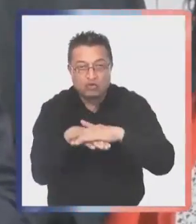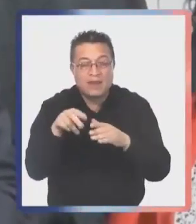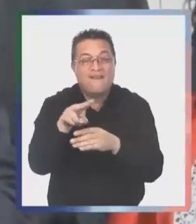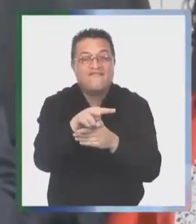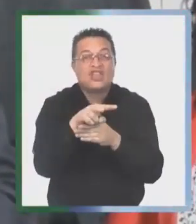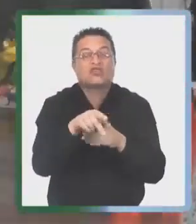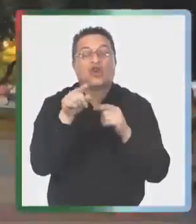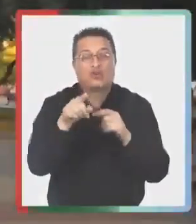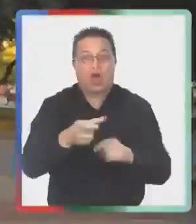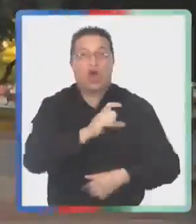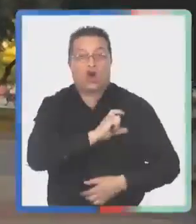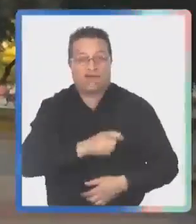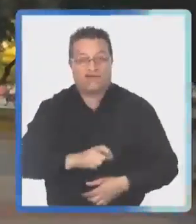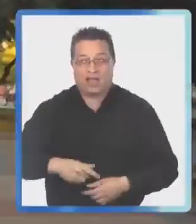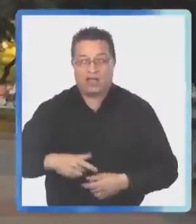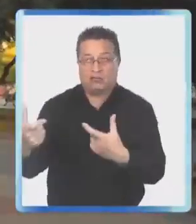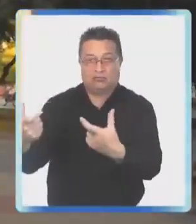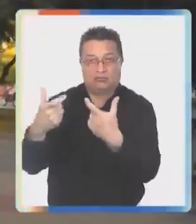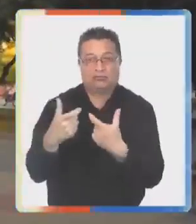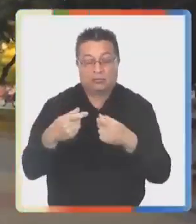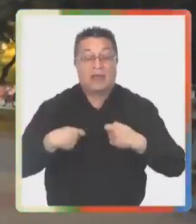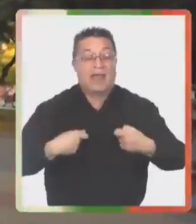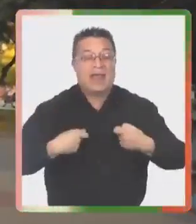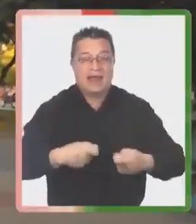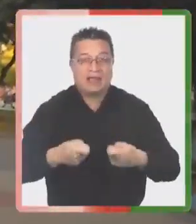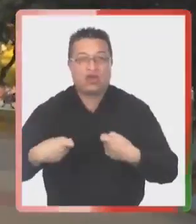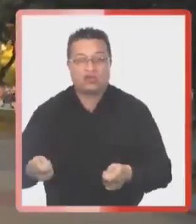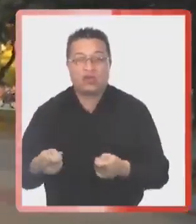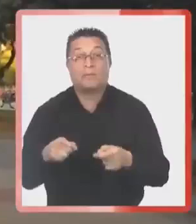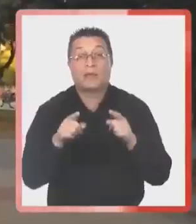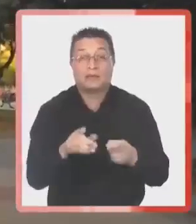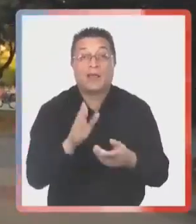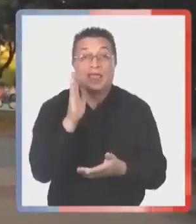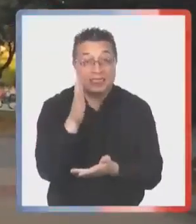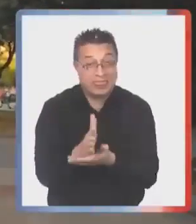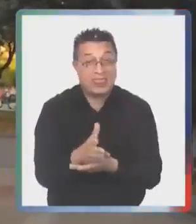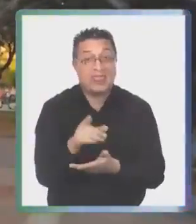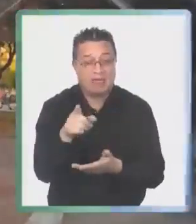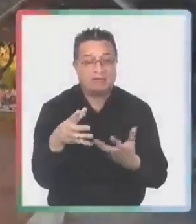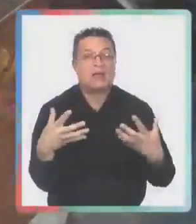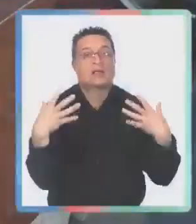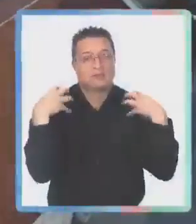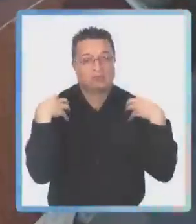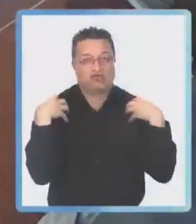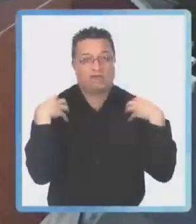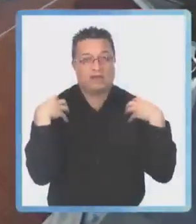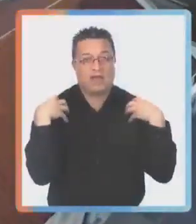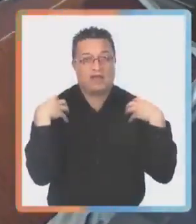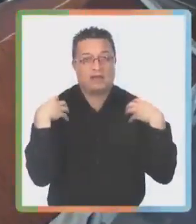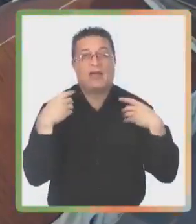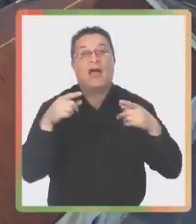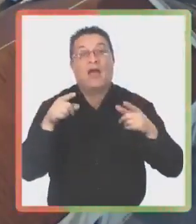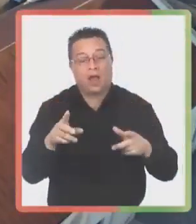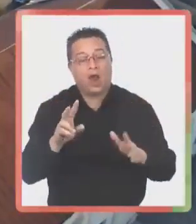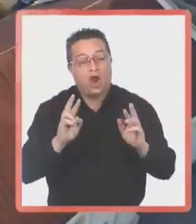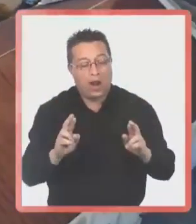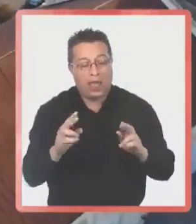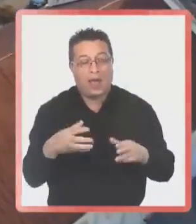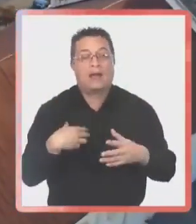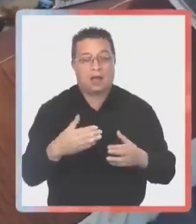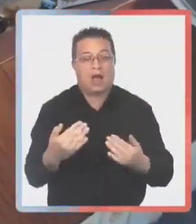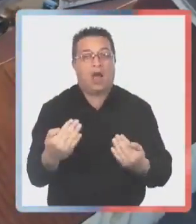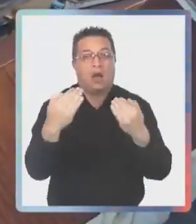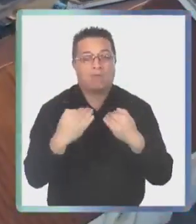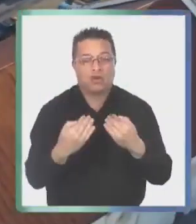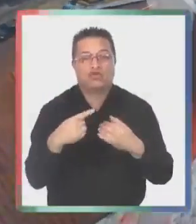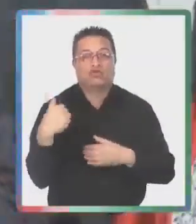supervisión para los gobernadores y gobernadoras respecto del gasto, porque esto tiene que ser tomado con responsabilidad. Y esperamos contar